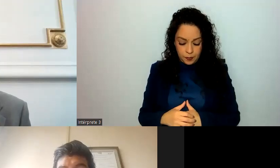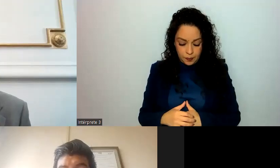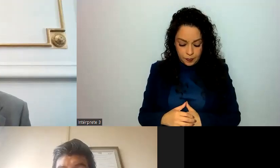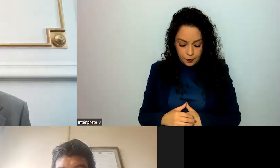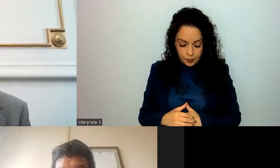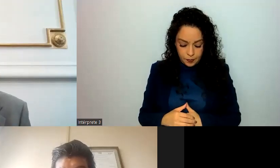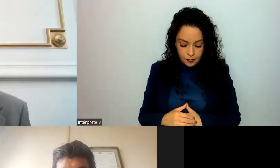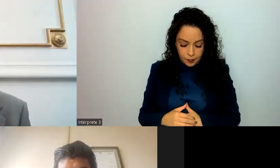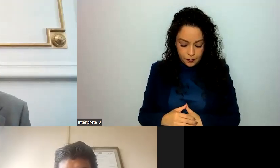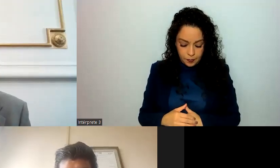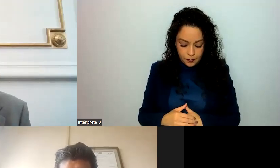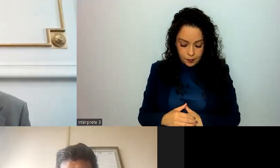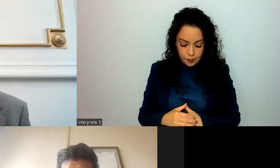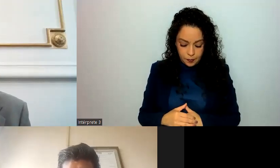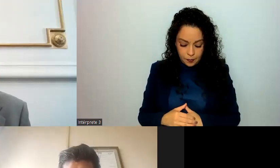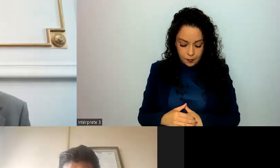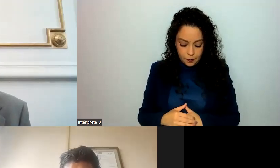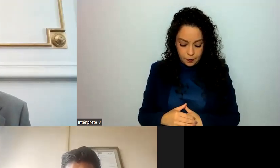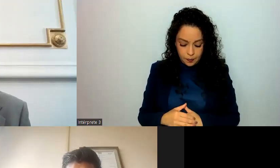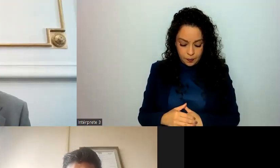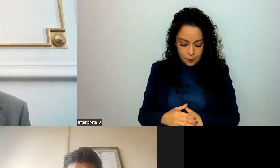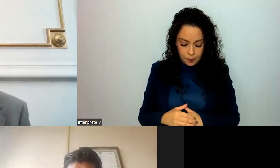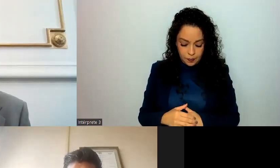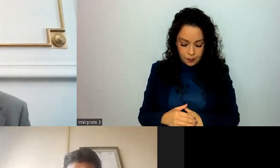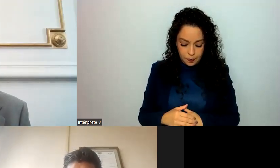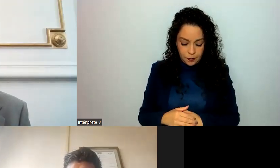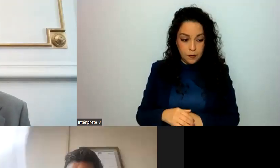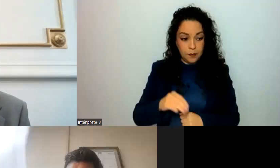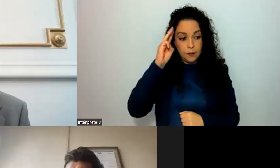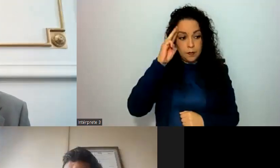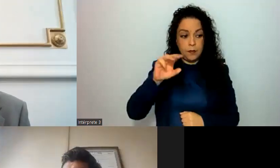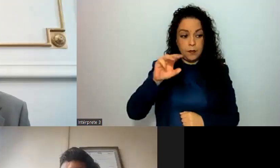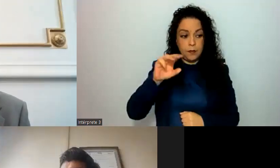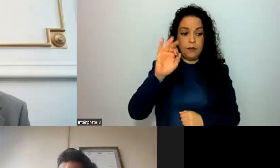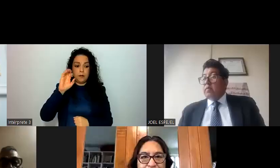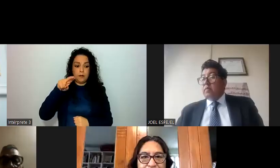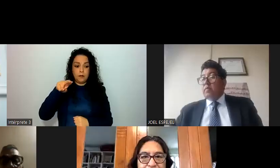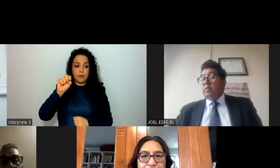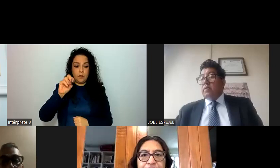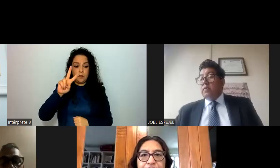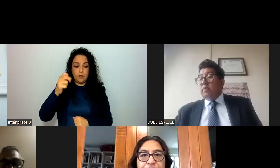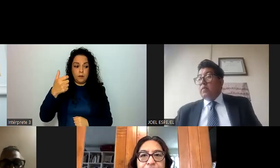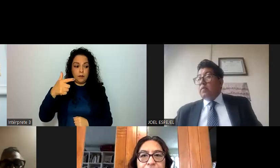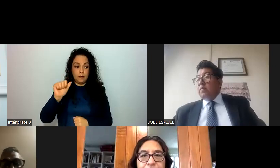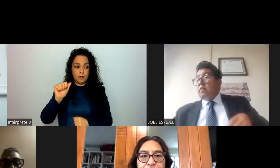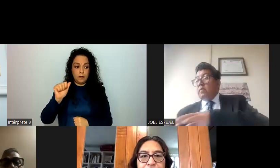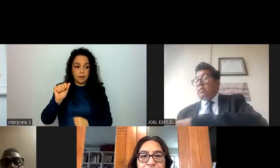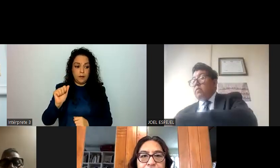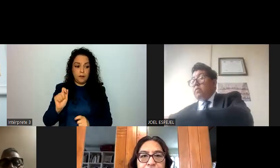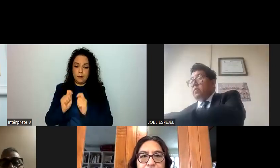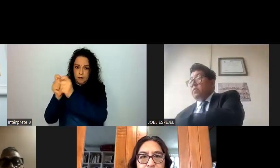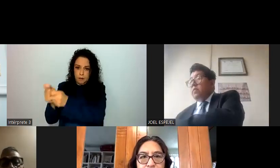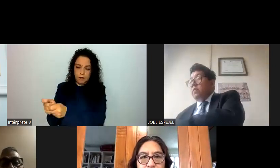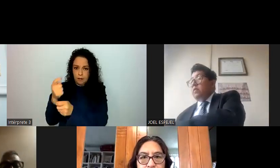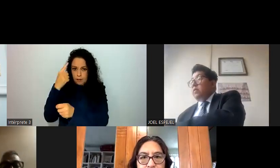Miguel, maestro Alfonso Vegas, se concede la palabra al maestro Alfonso Vega.